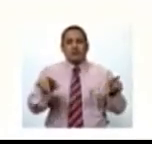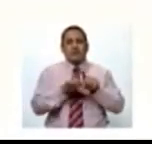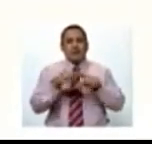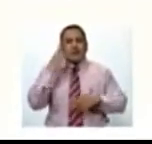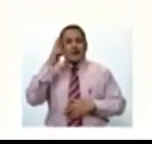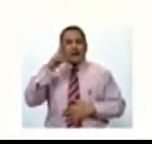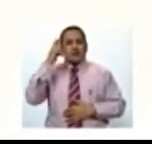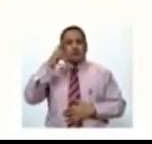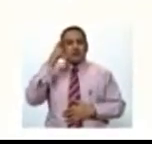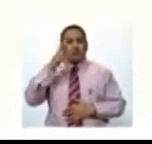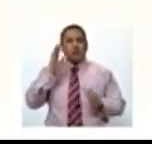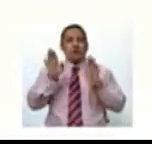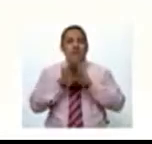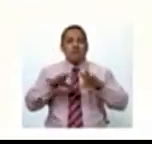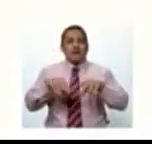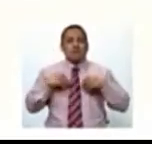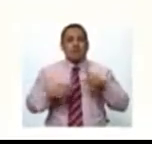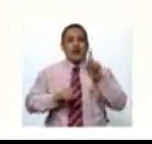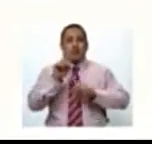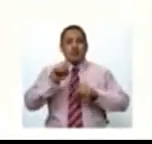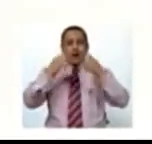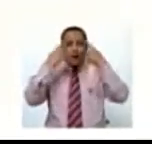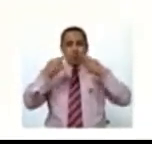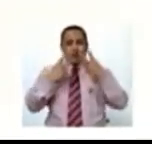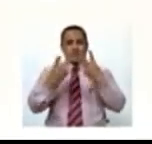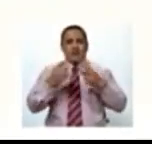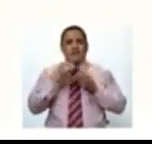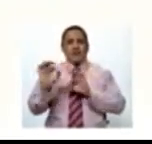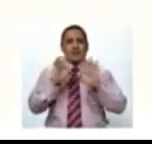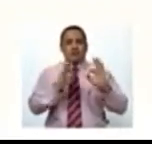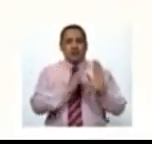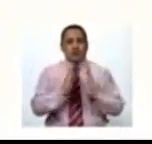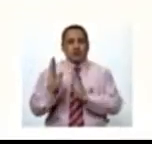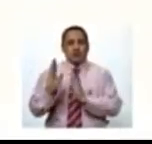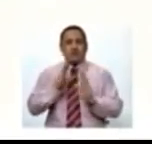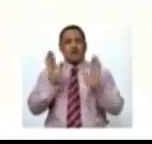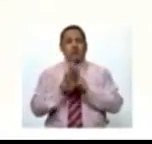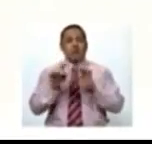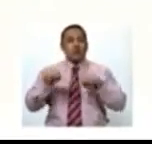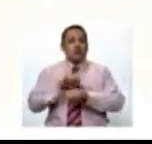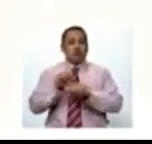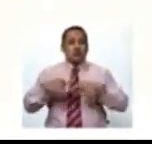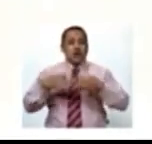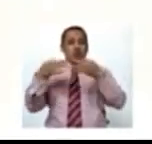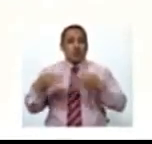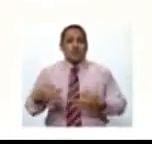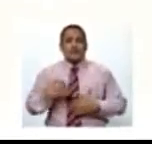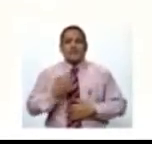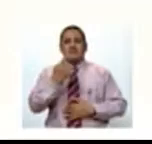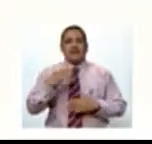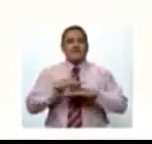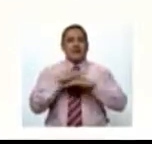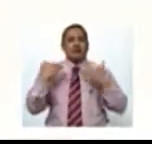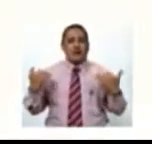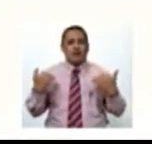razonable para tomar alguna decisión respecto del mismo proceso. Y si es que eso no se cumple, pues se está